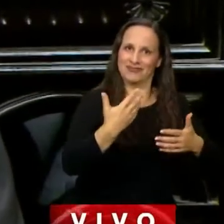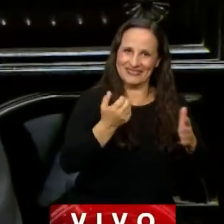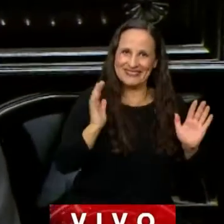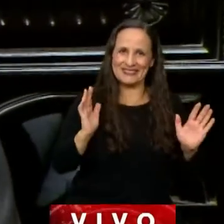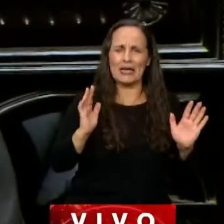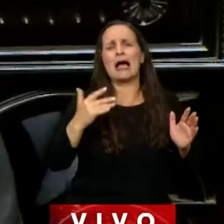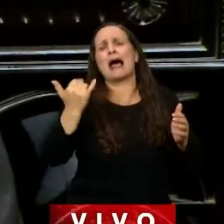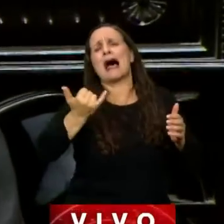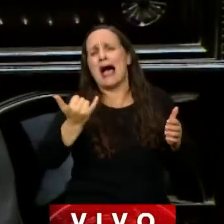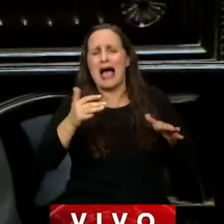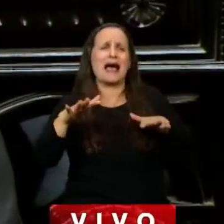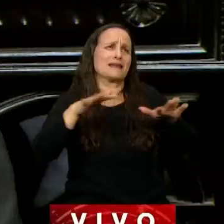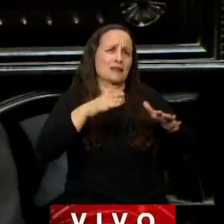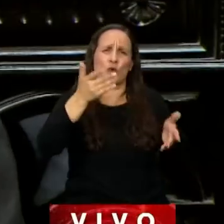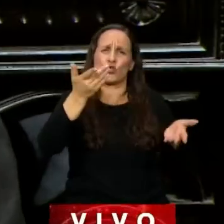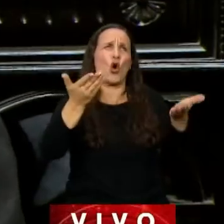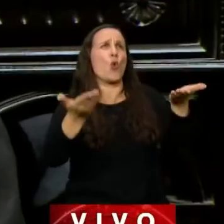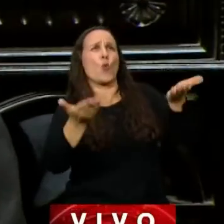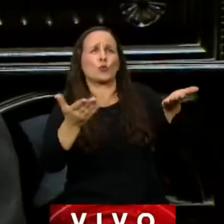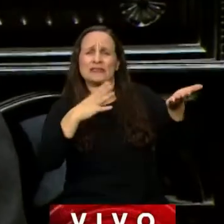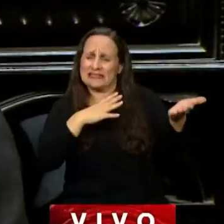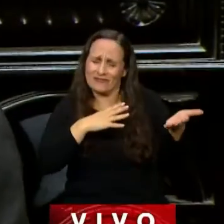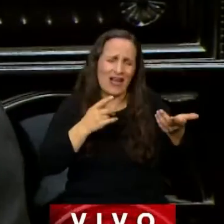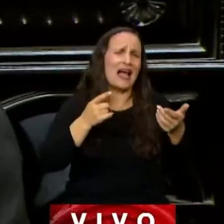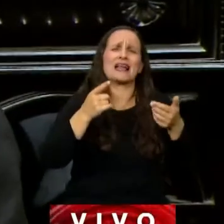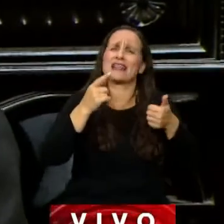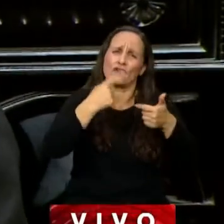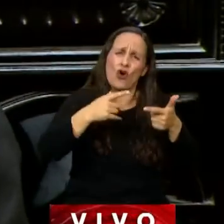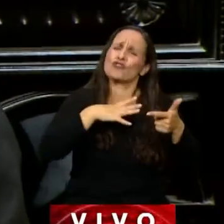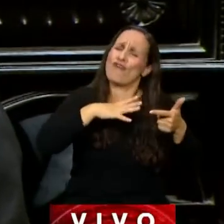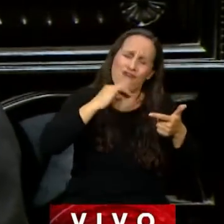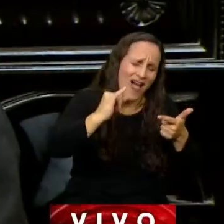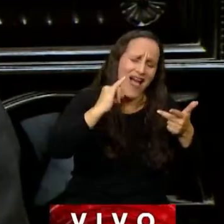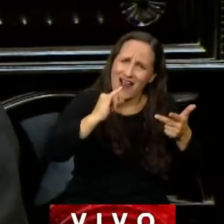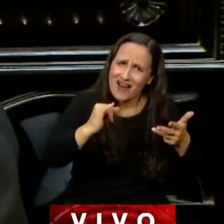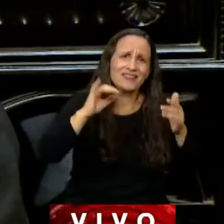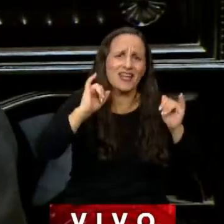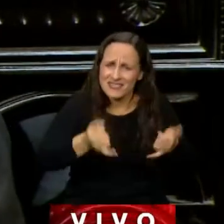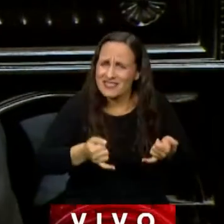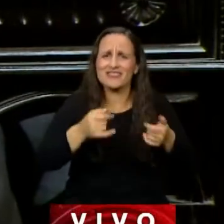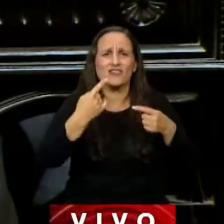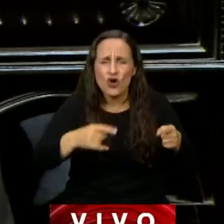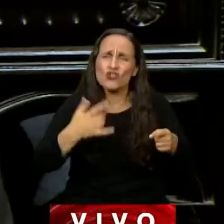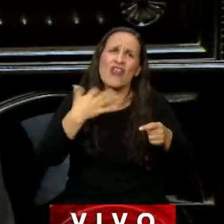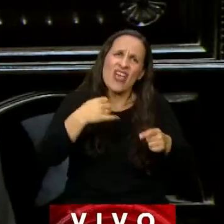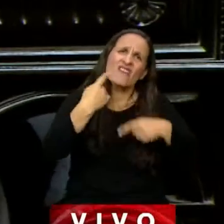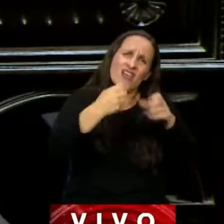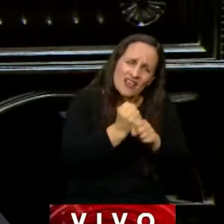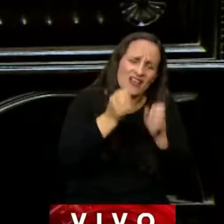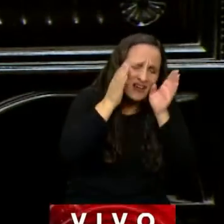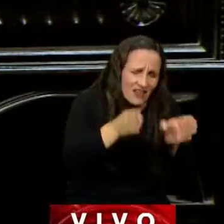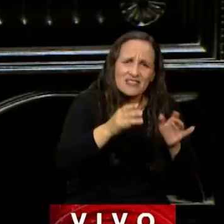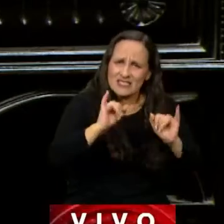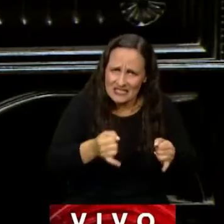las injusticias subyacentes que hemos hablado y con todas las insuficiencias que hemos señalado y con todas las cosas que hay que seguir